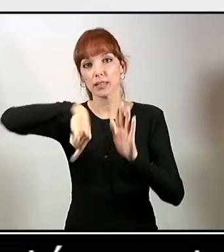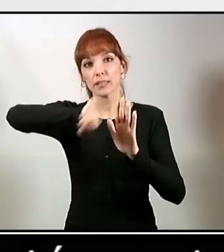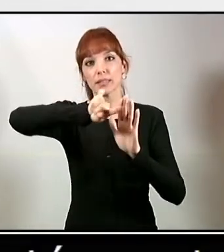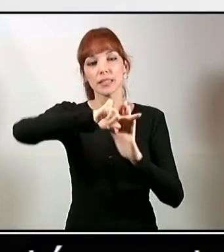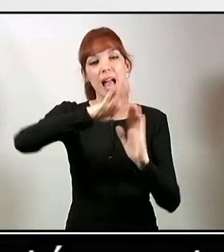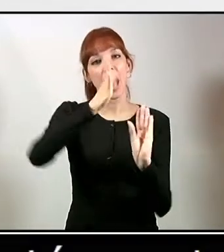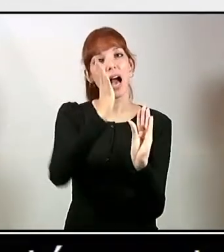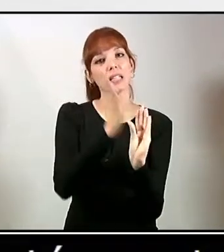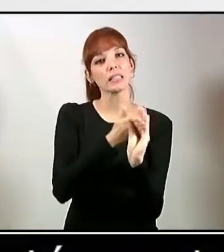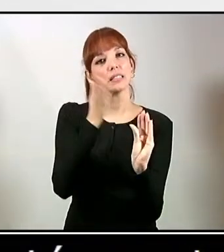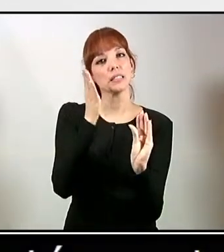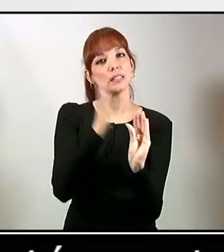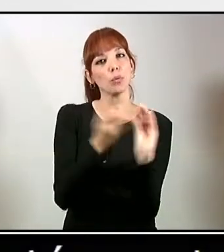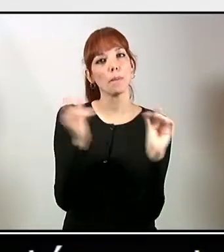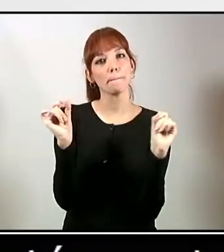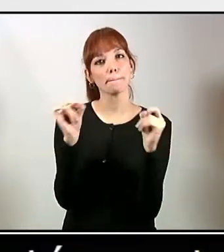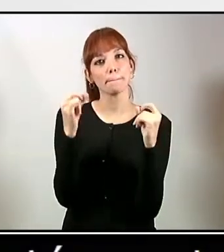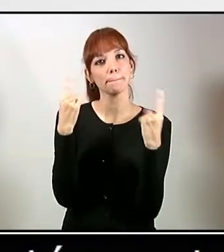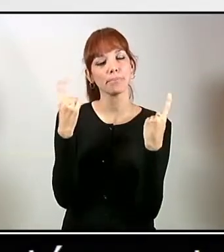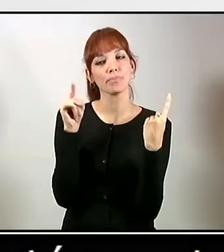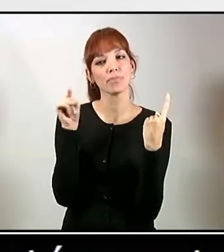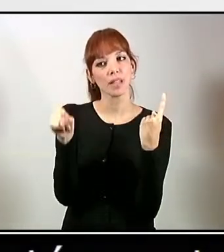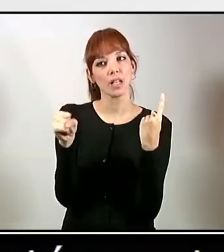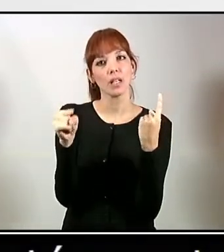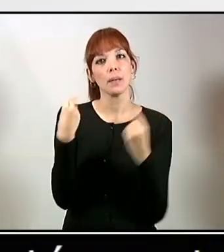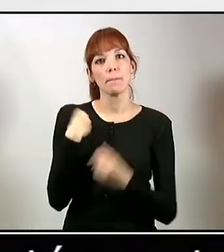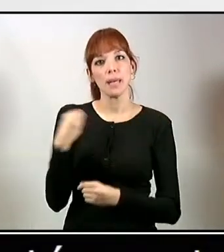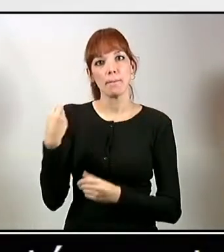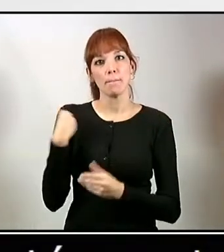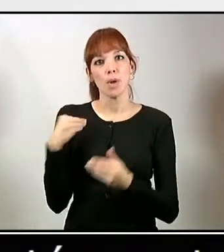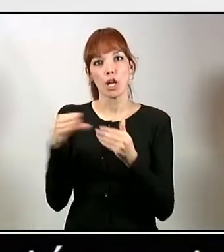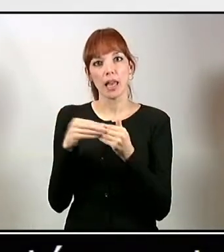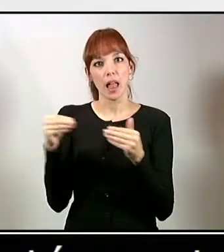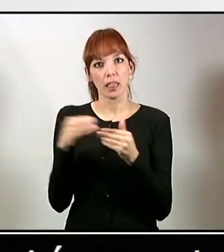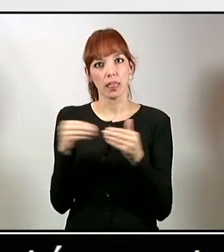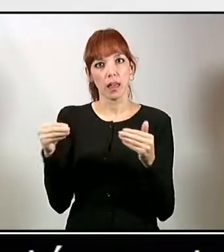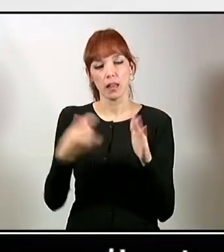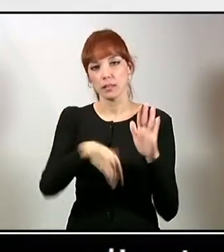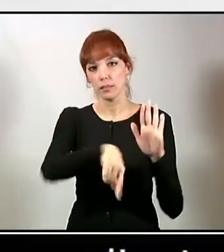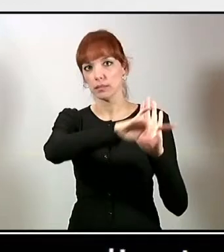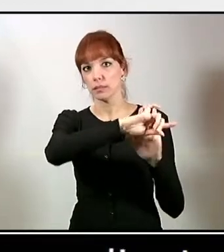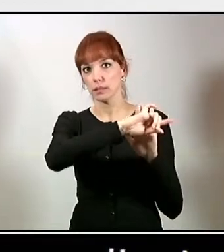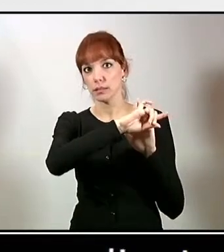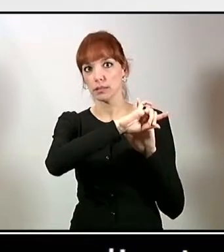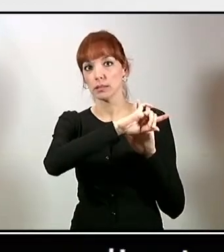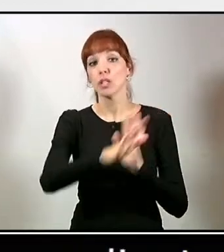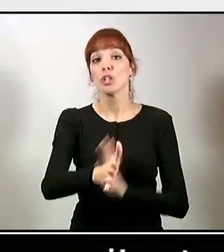archivo de ese expediente. Ese expediente está muerto y porque